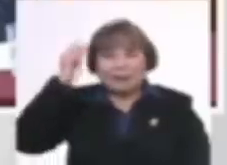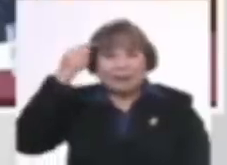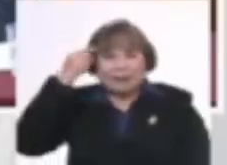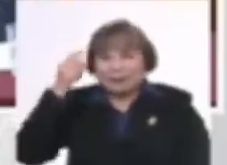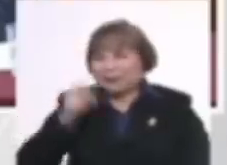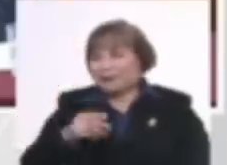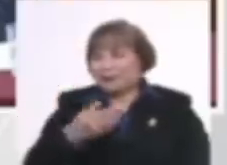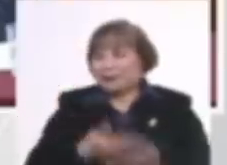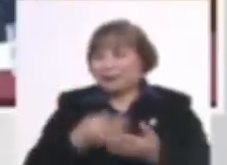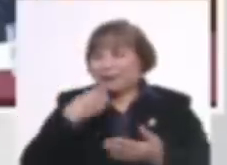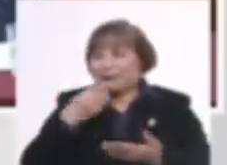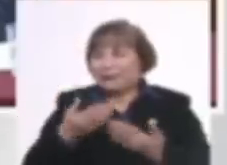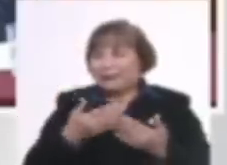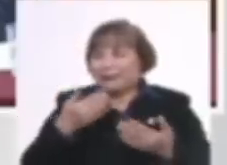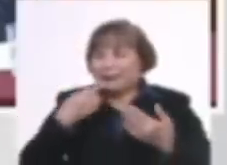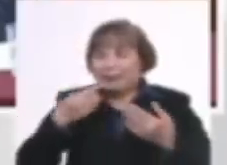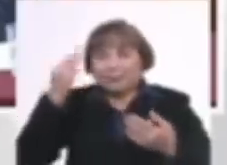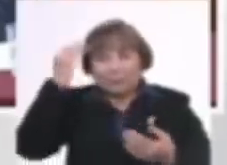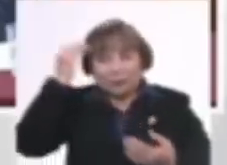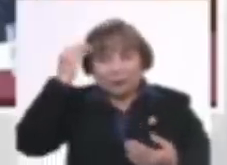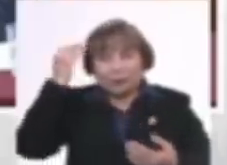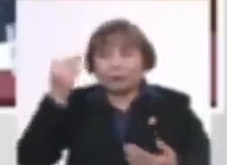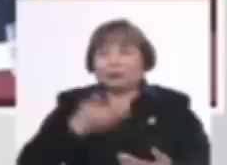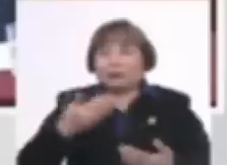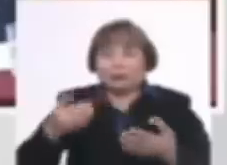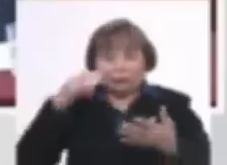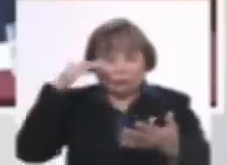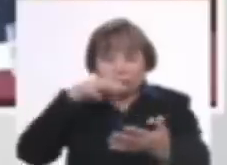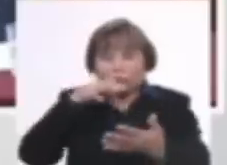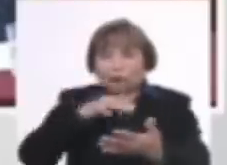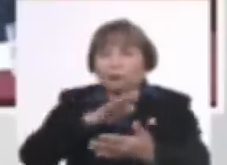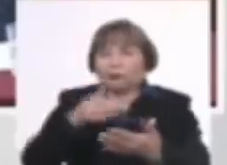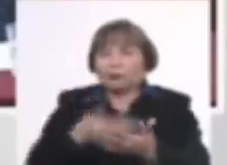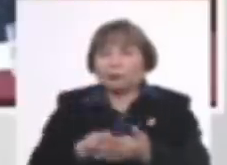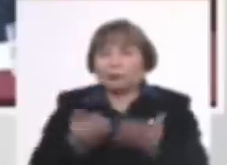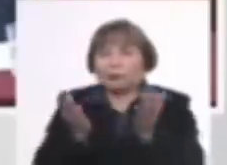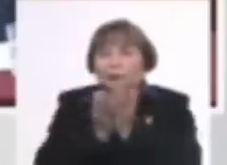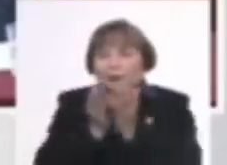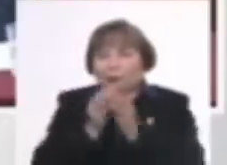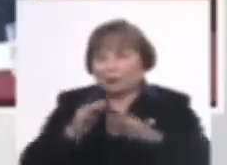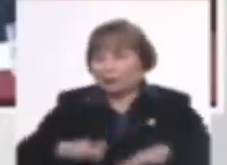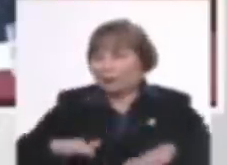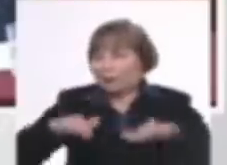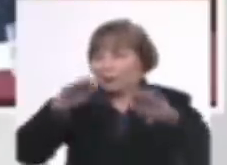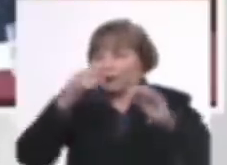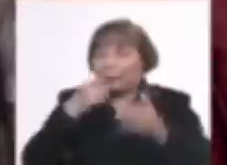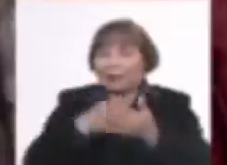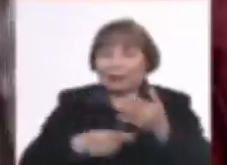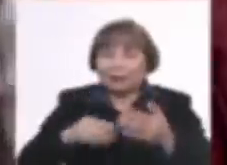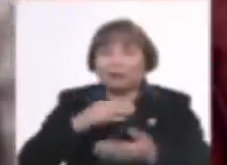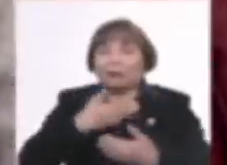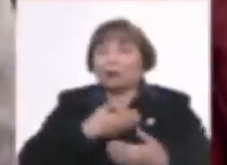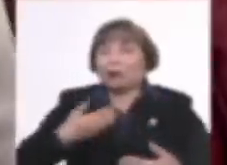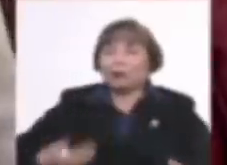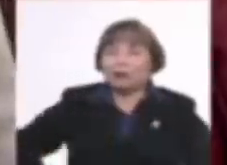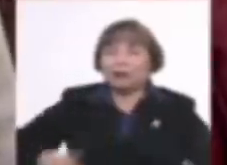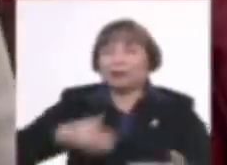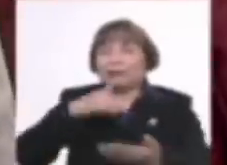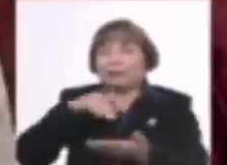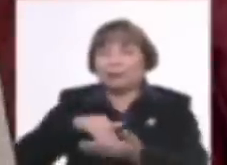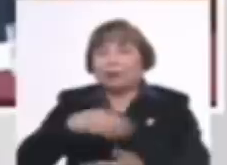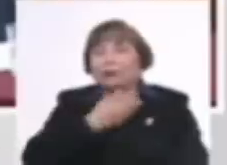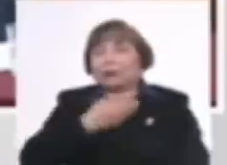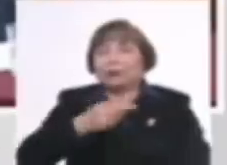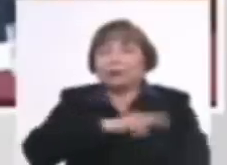que siempre tenemos por conocimiento de los estudios realizados, inclusive desde el colegio. ¿A qué nos referimos del gobierno central, gobierno